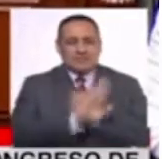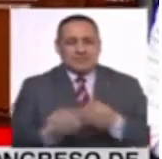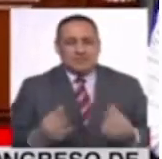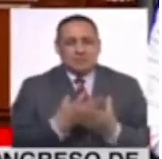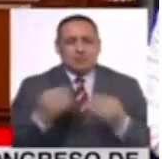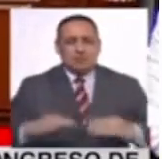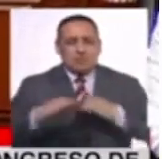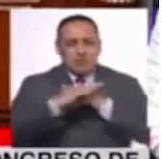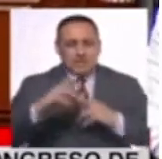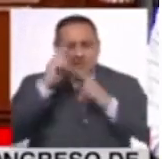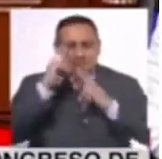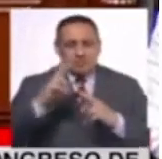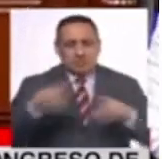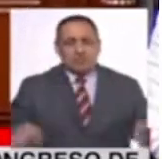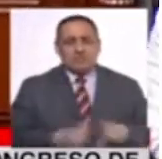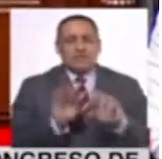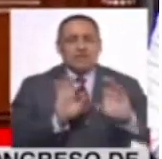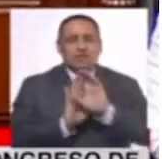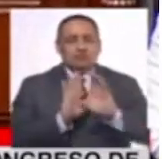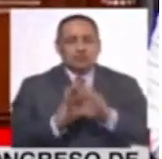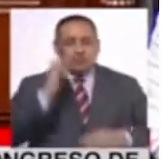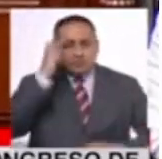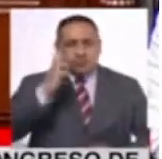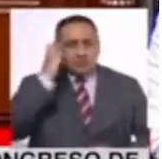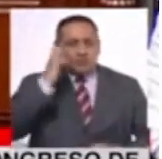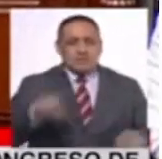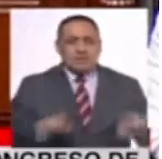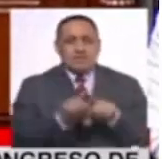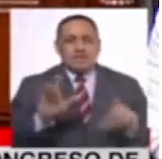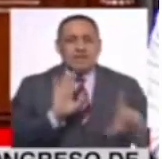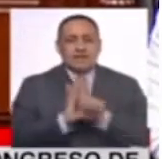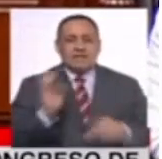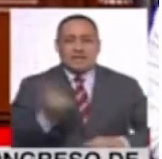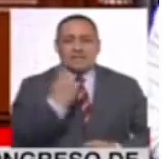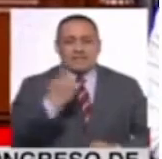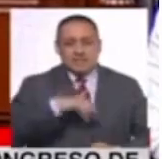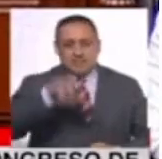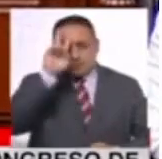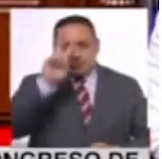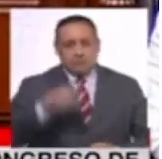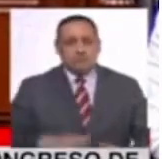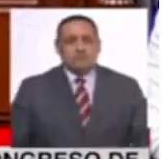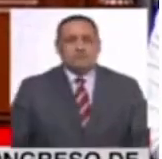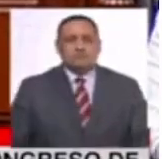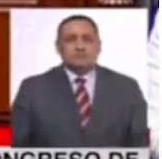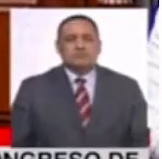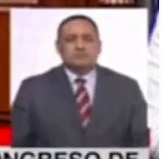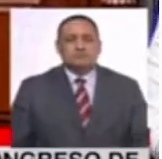la democracia, la Constitución y las leyes de la nación.